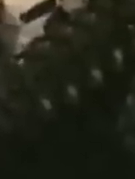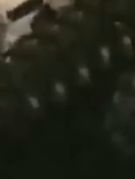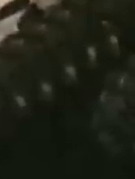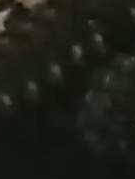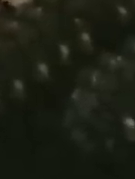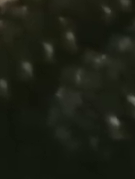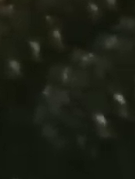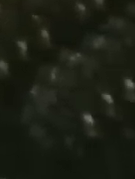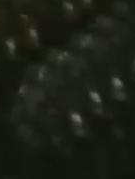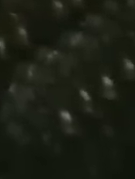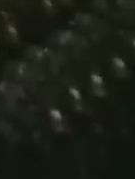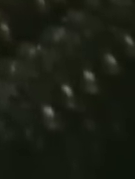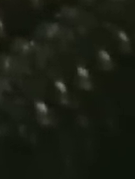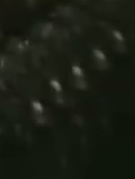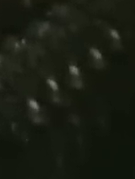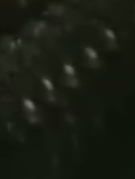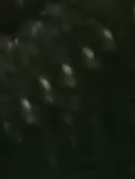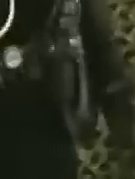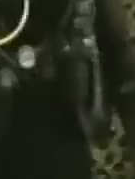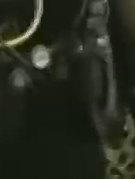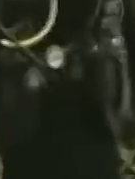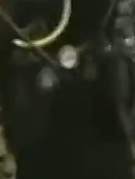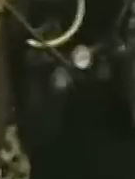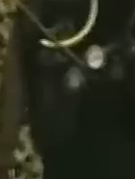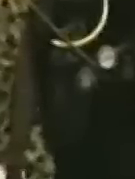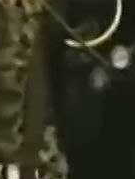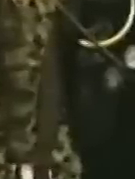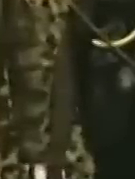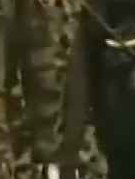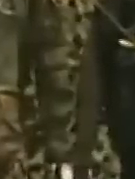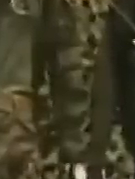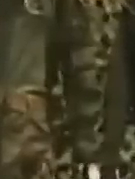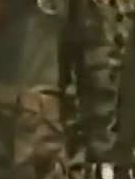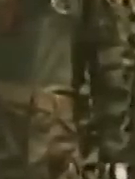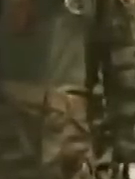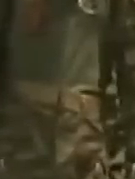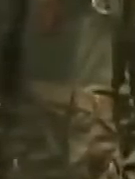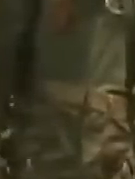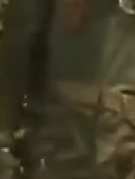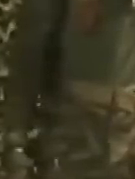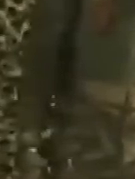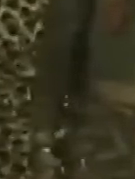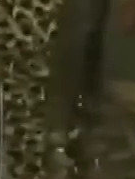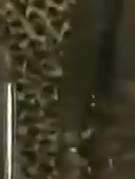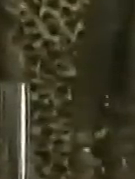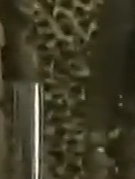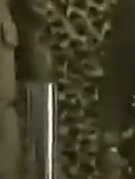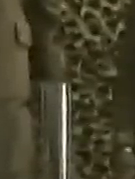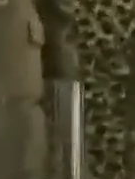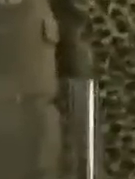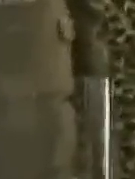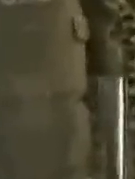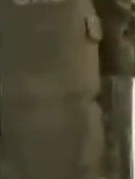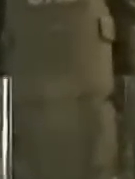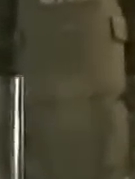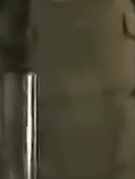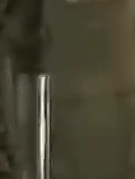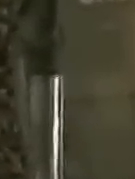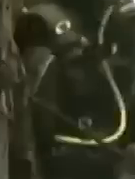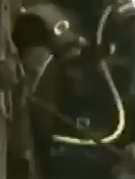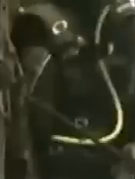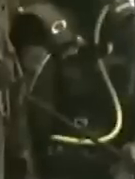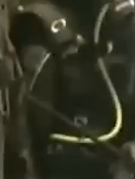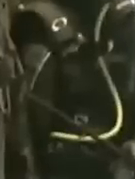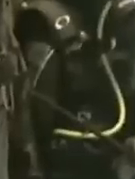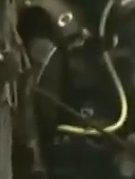bolivariano impulsado por nuestro comandante Chávez. Seguiremos en victoria. De igual manera, reflejó la importancia de esta fecha a través de otro